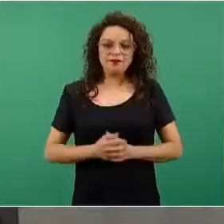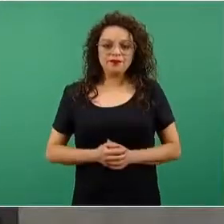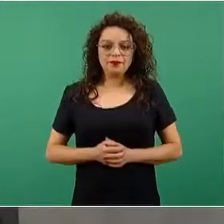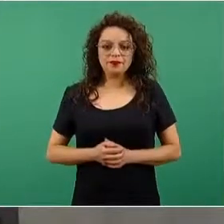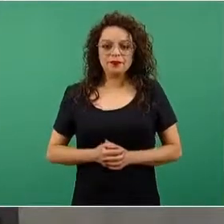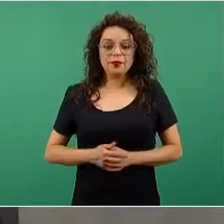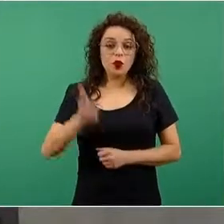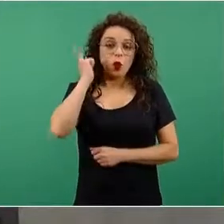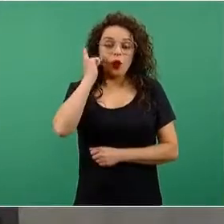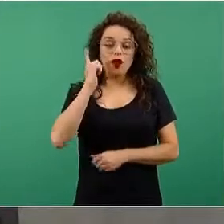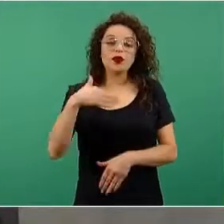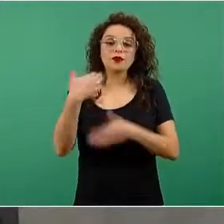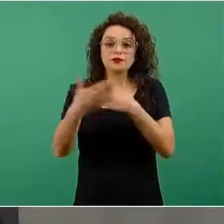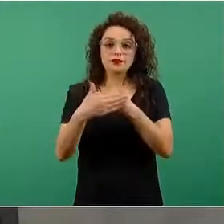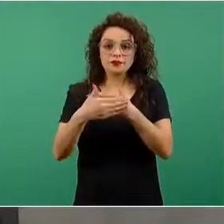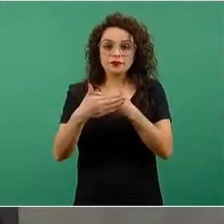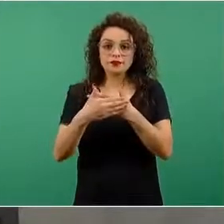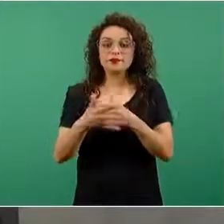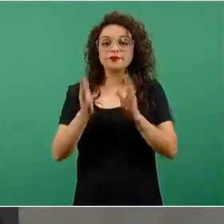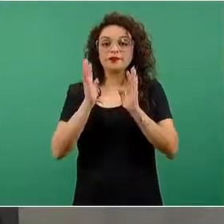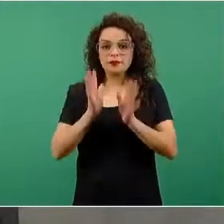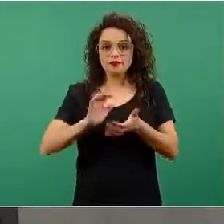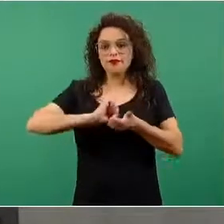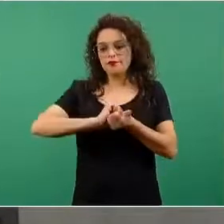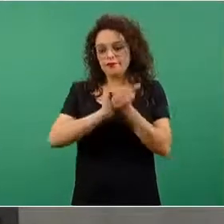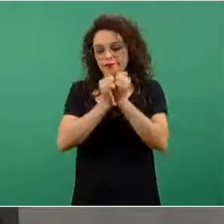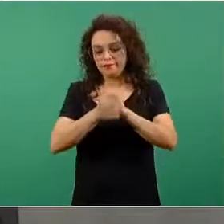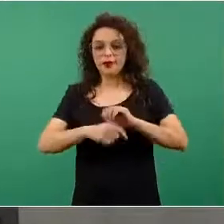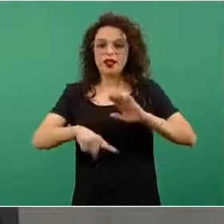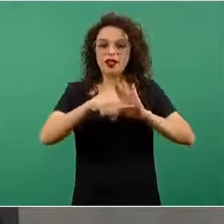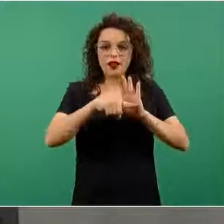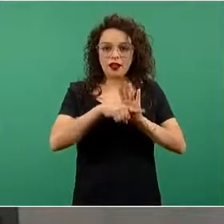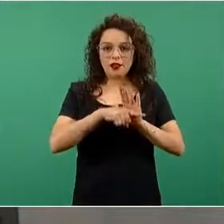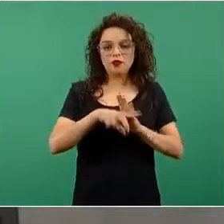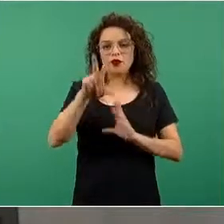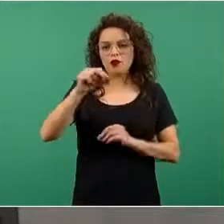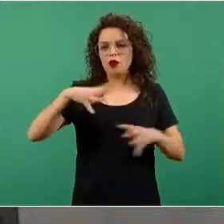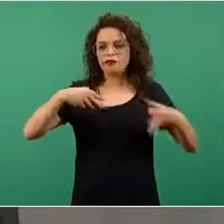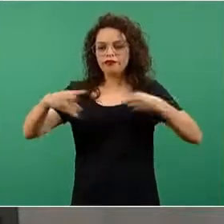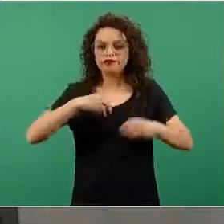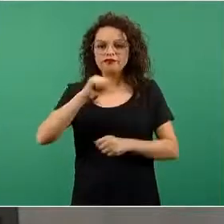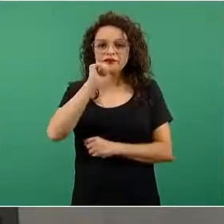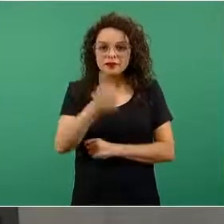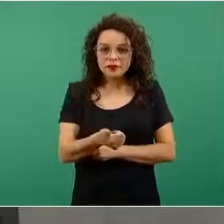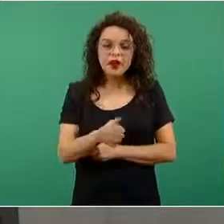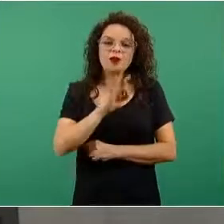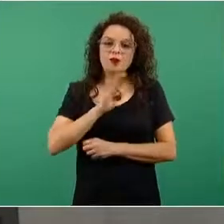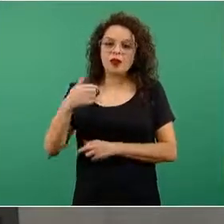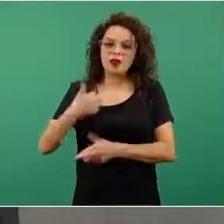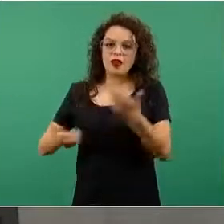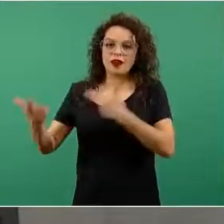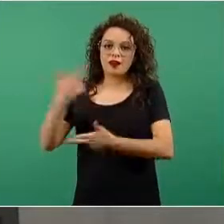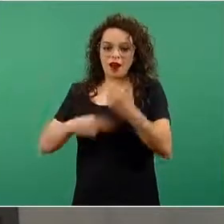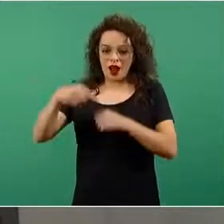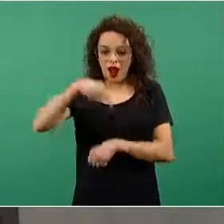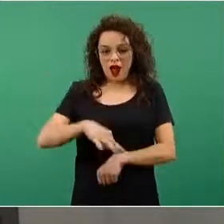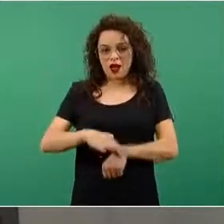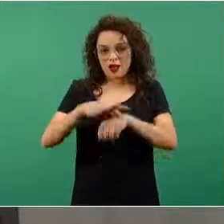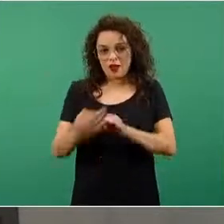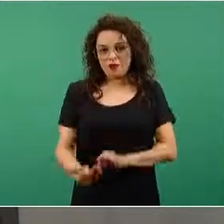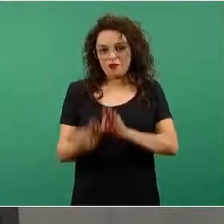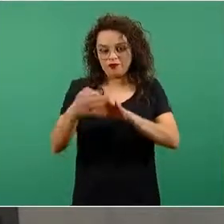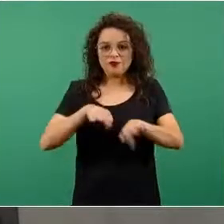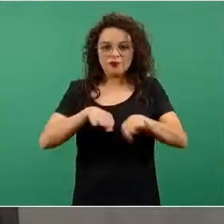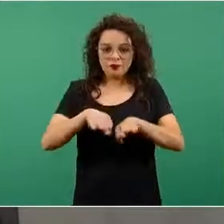ya próximamente pase a ser negativo, no sea contagioso y me pueda integrar a las distintas actividades presenciales. Quiero aprovechar para